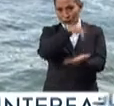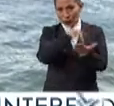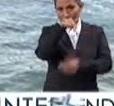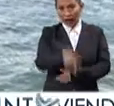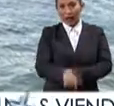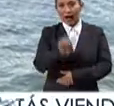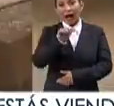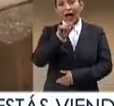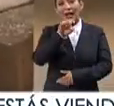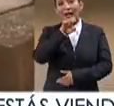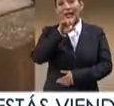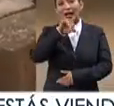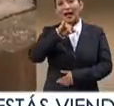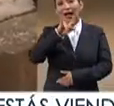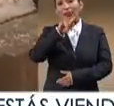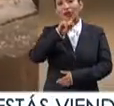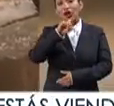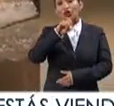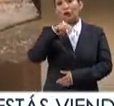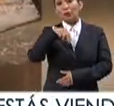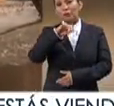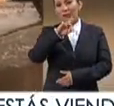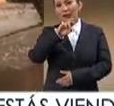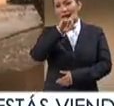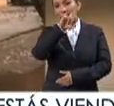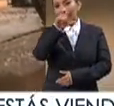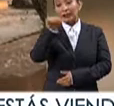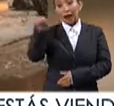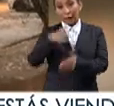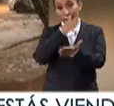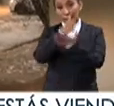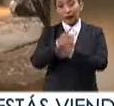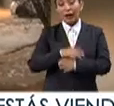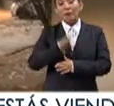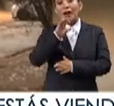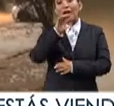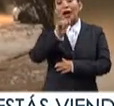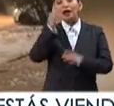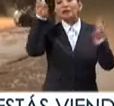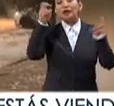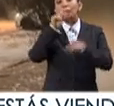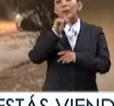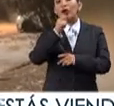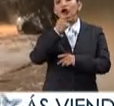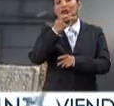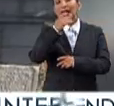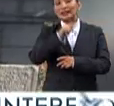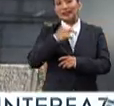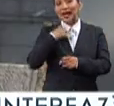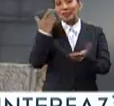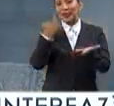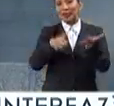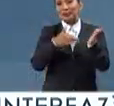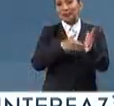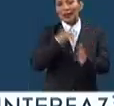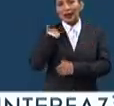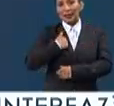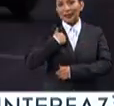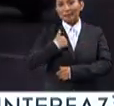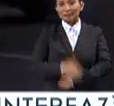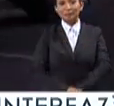el estudio alejandro domínguez quirós quien tuvo la oportunidad de ser becado por el programa proyecta 10000 canadá